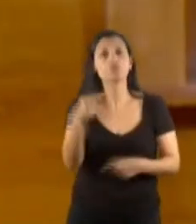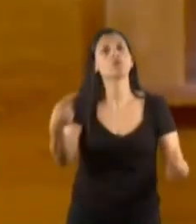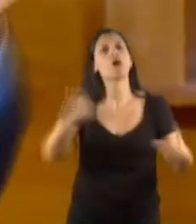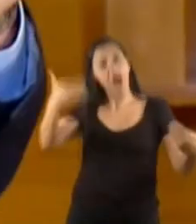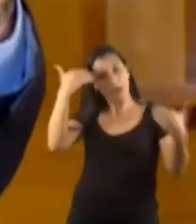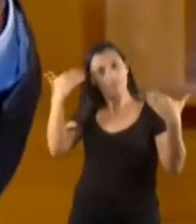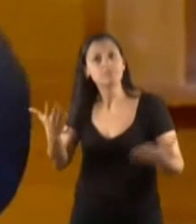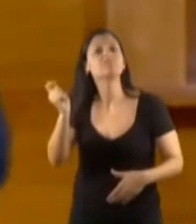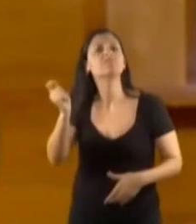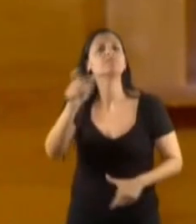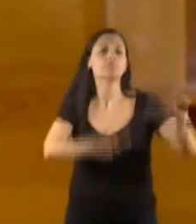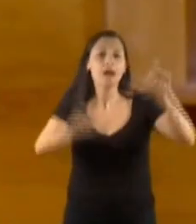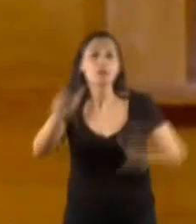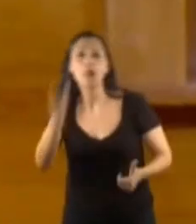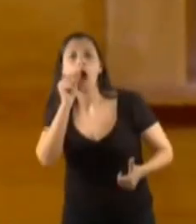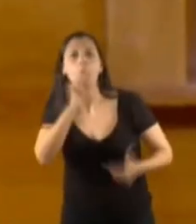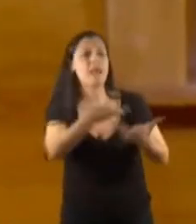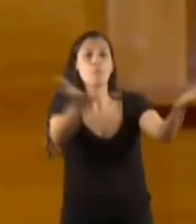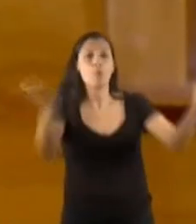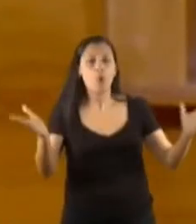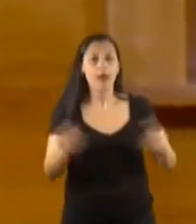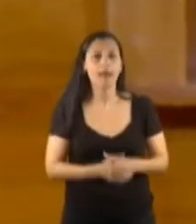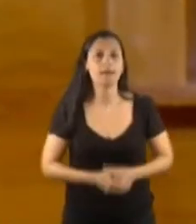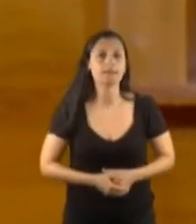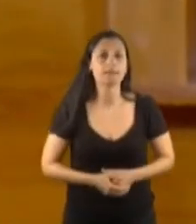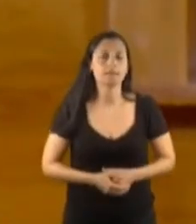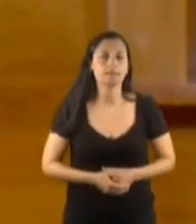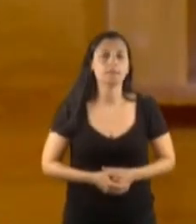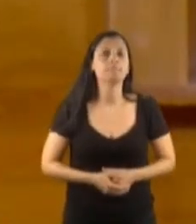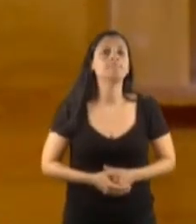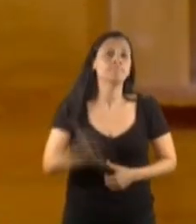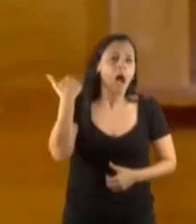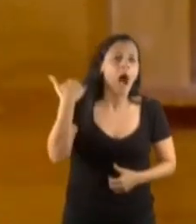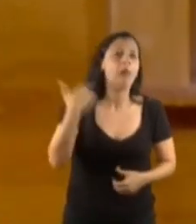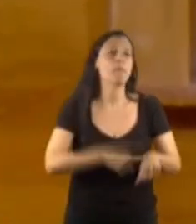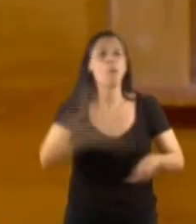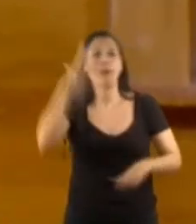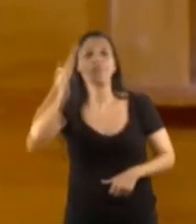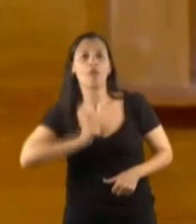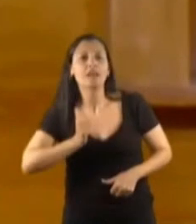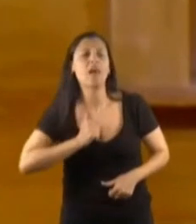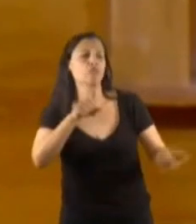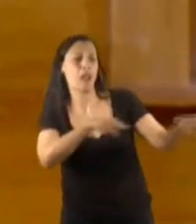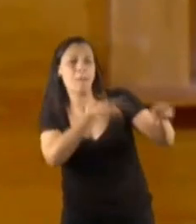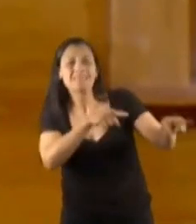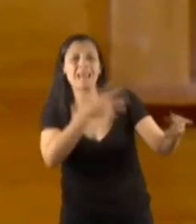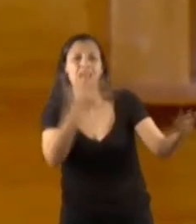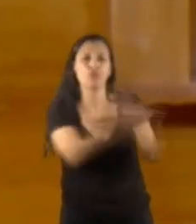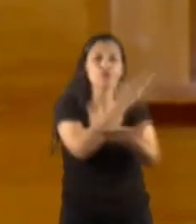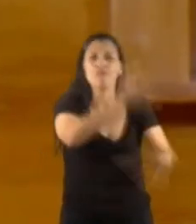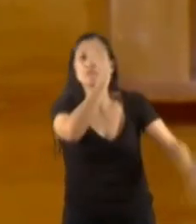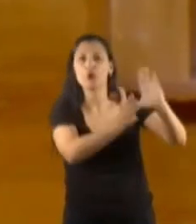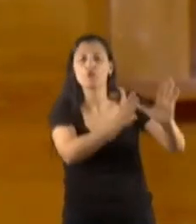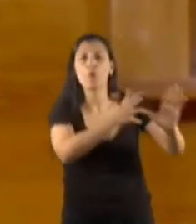que o fueron cesados o fueron perseguidos se fueron desaparecidos de la faz de la tierra